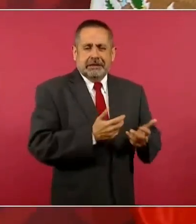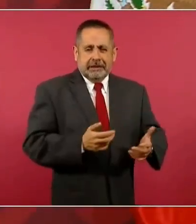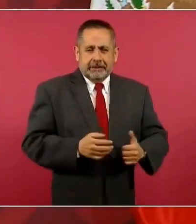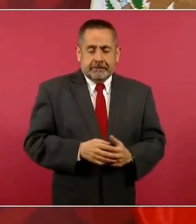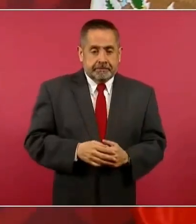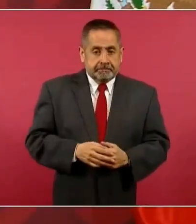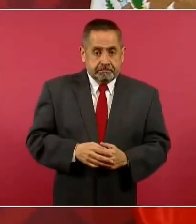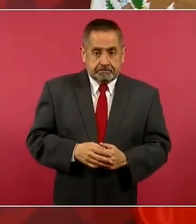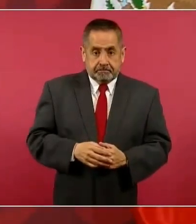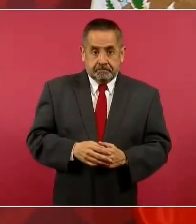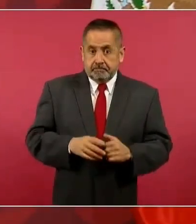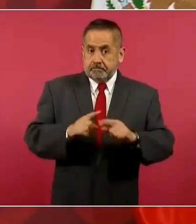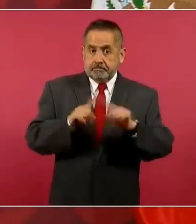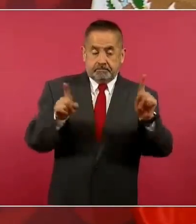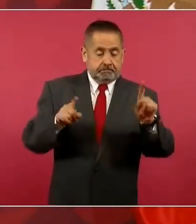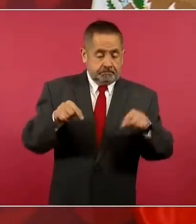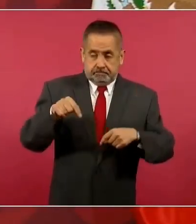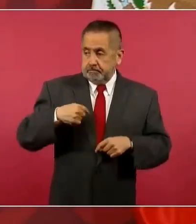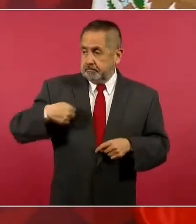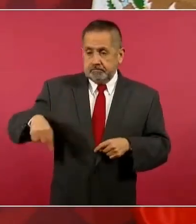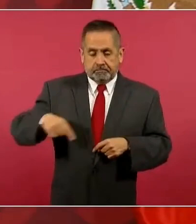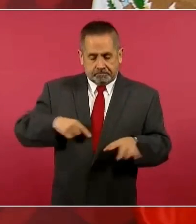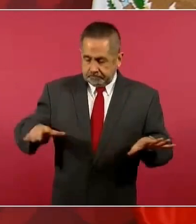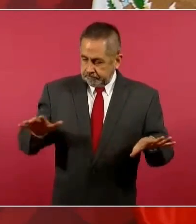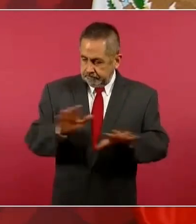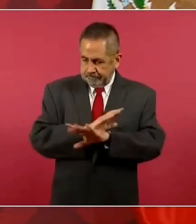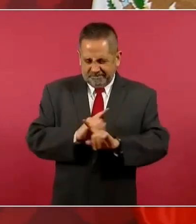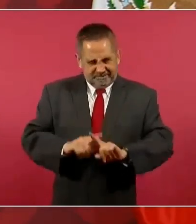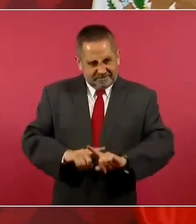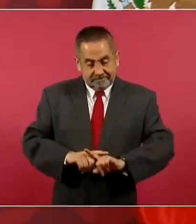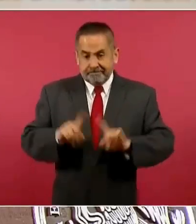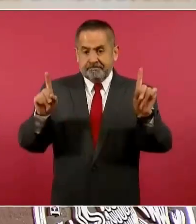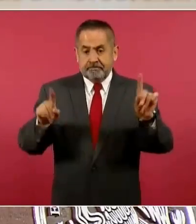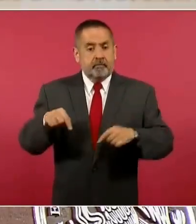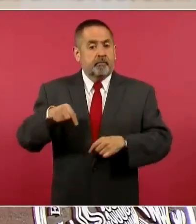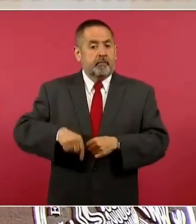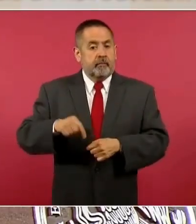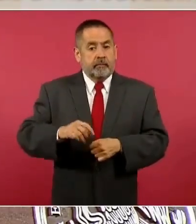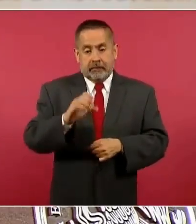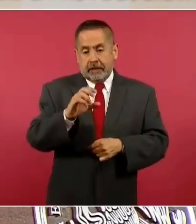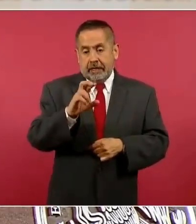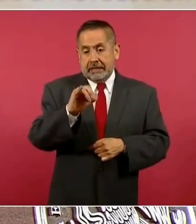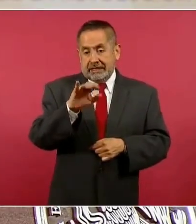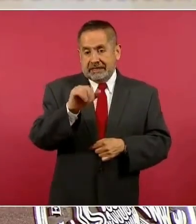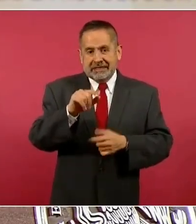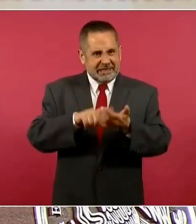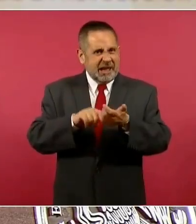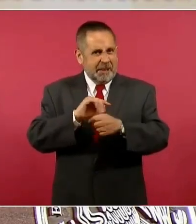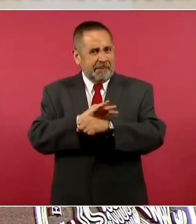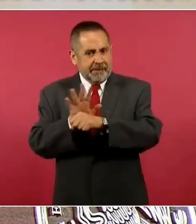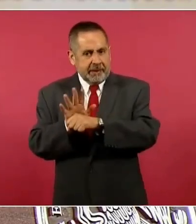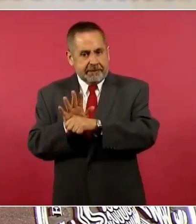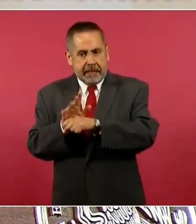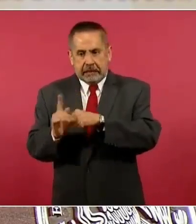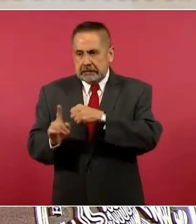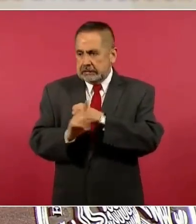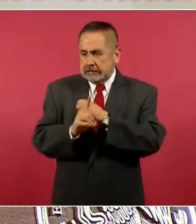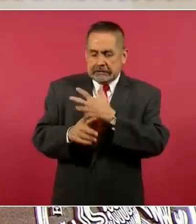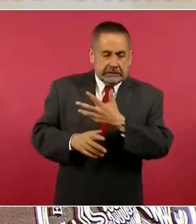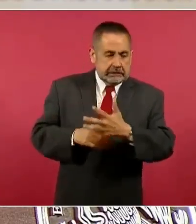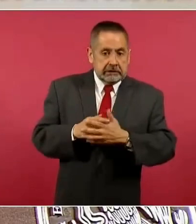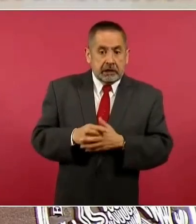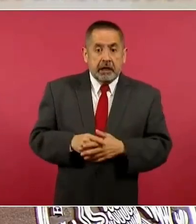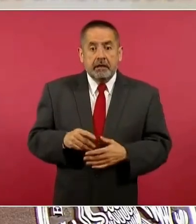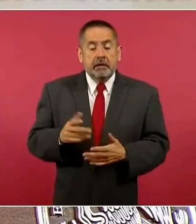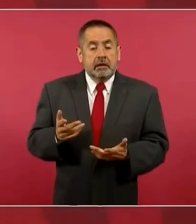Algo que nosotros cambiamos por completo porque enfrentamos una crisis a partir de la pandemia y fueron también a